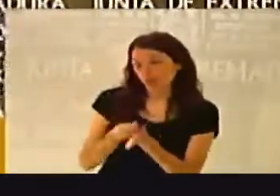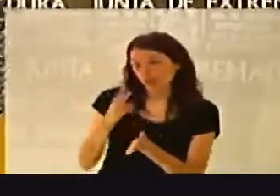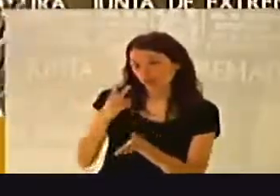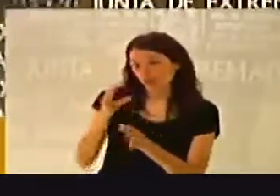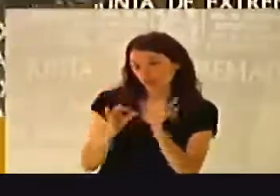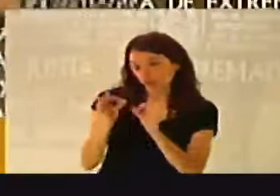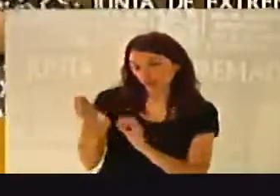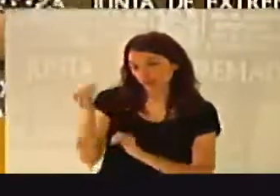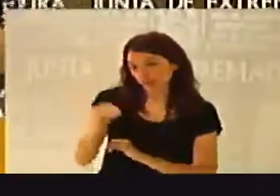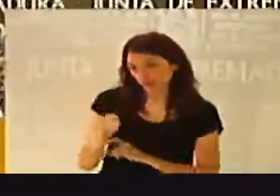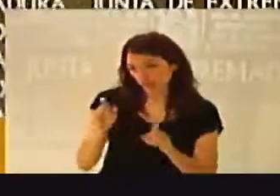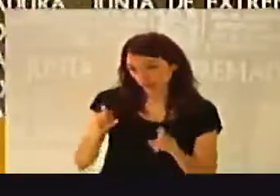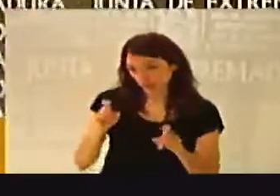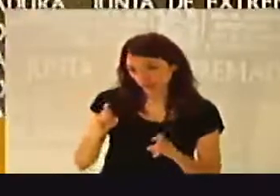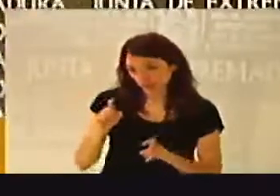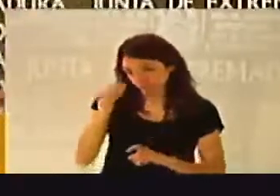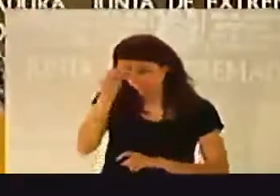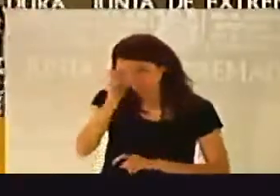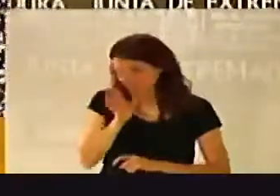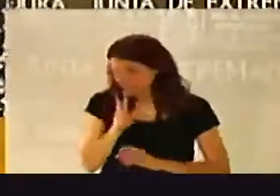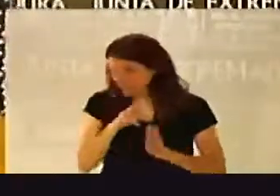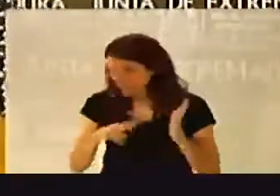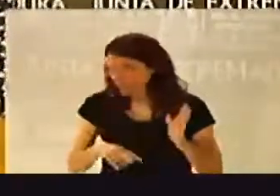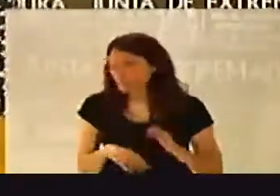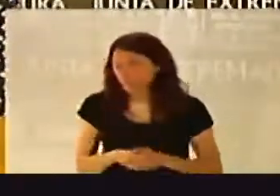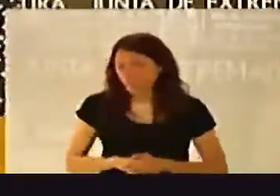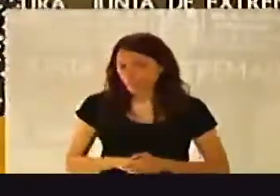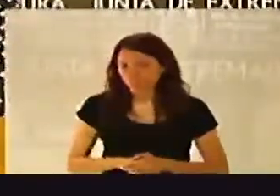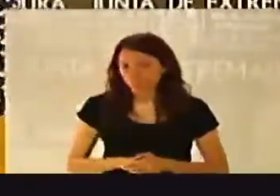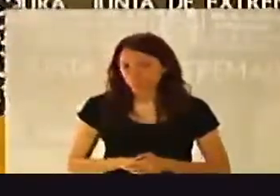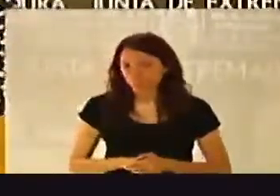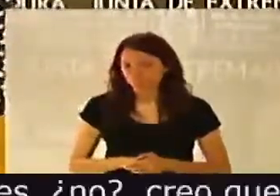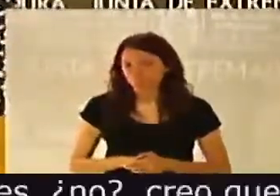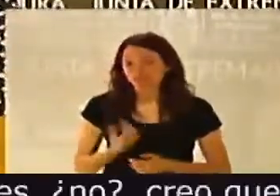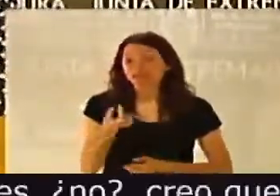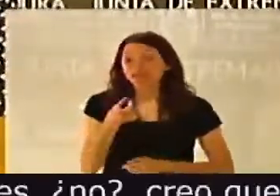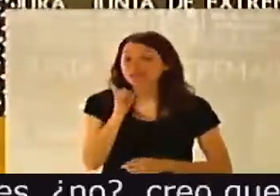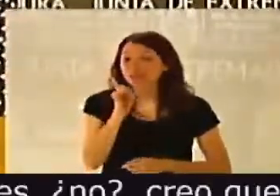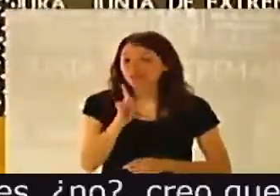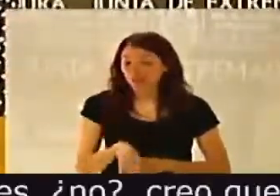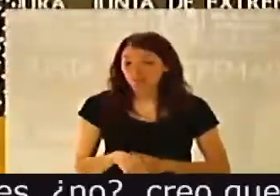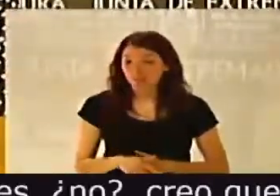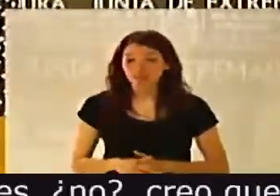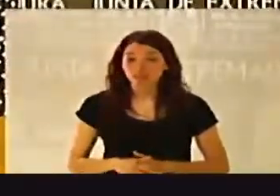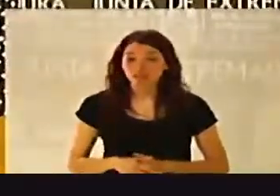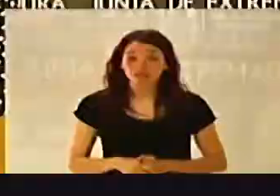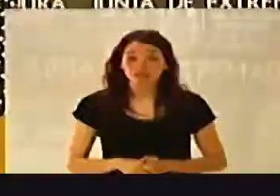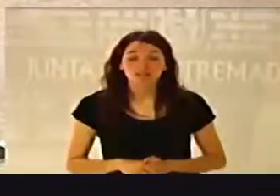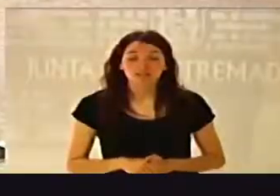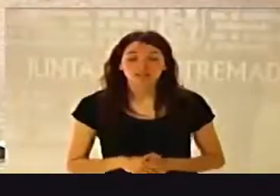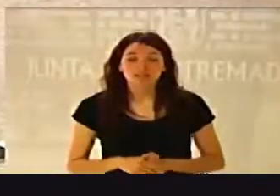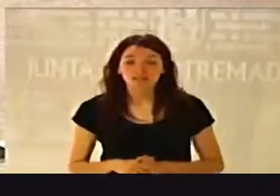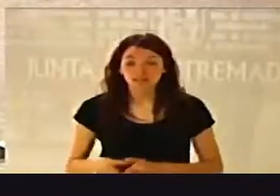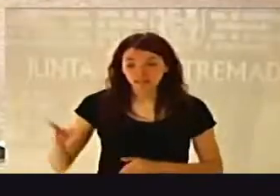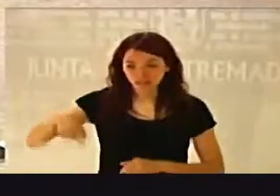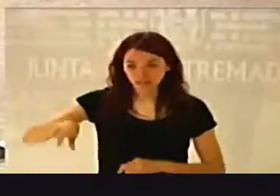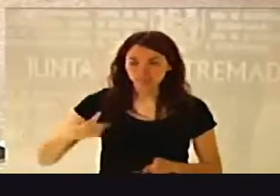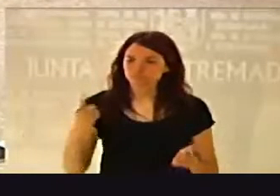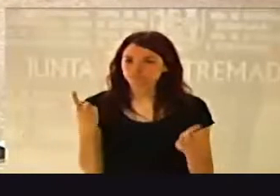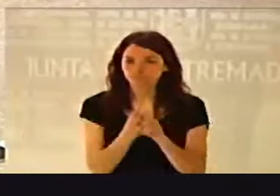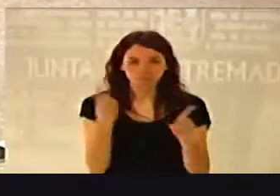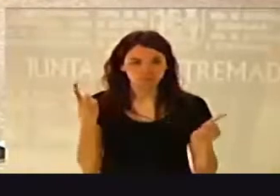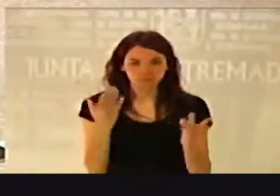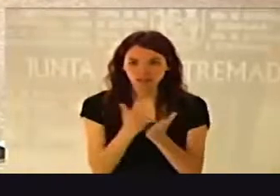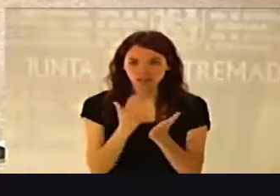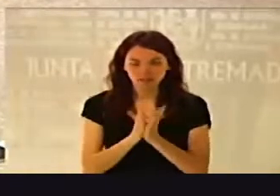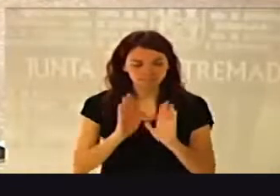docentes, ¿no? Creo que he leído en la solicitud. Sí, y también, bueno, porque ellos mismos están en contra de que se vuelva a las